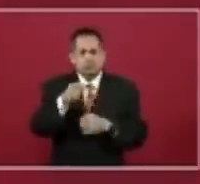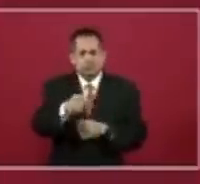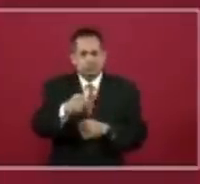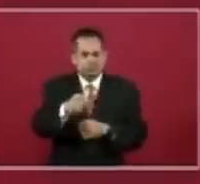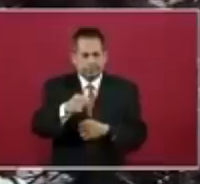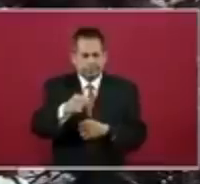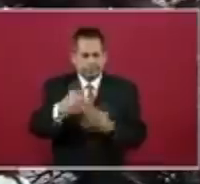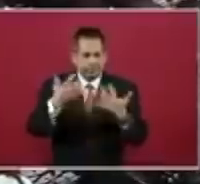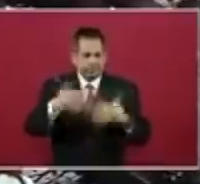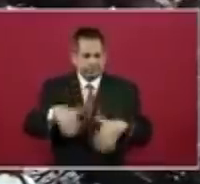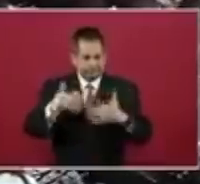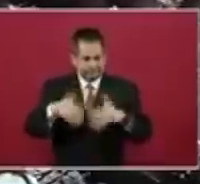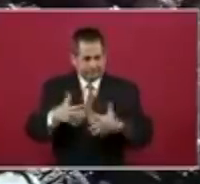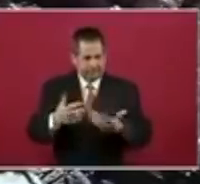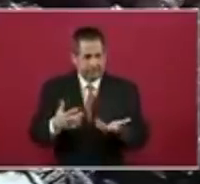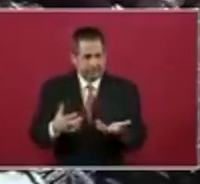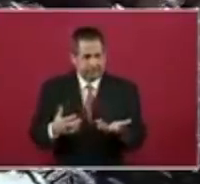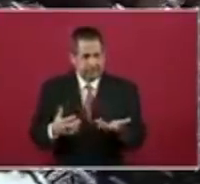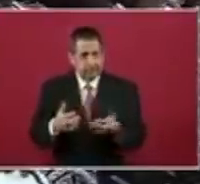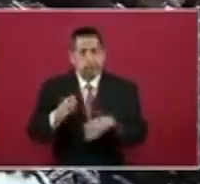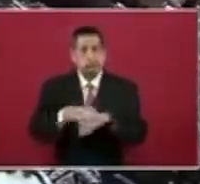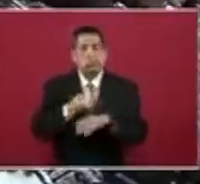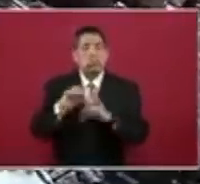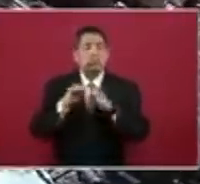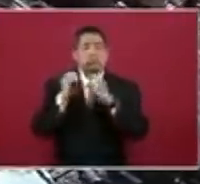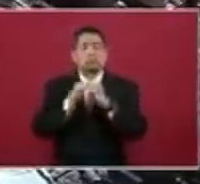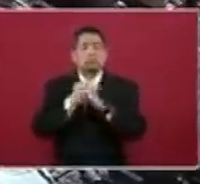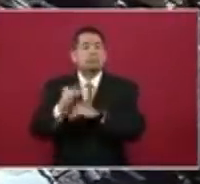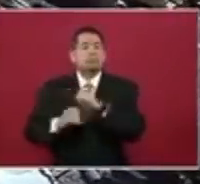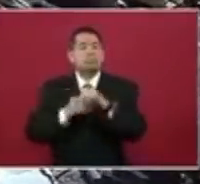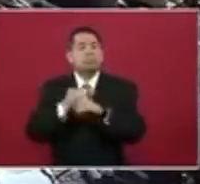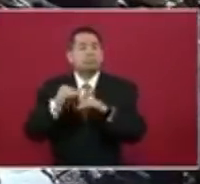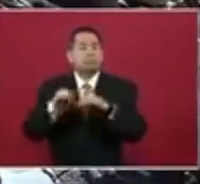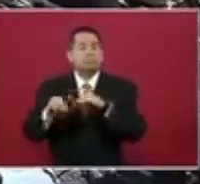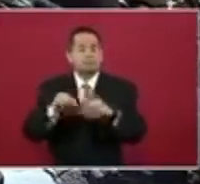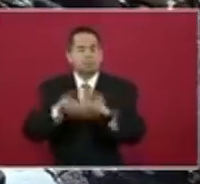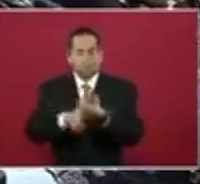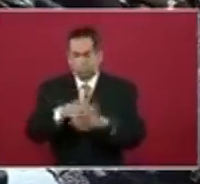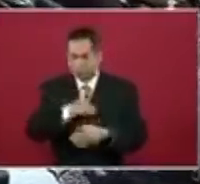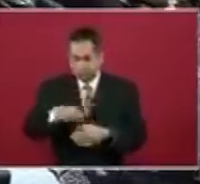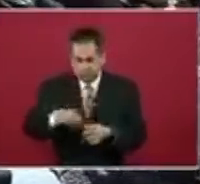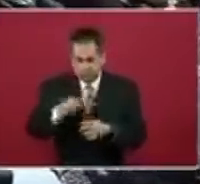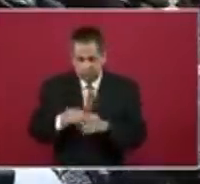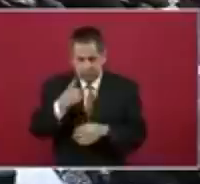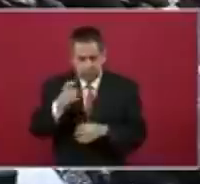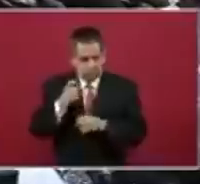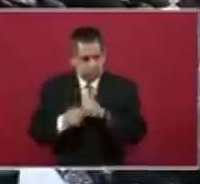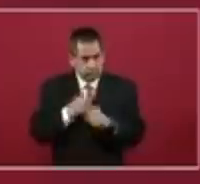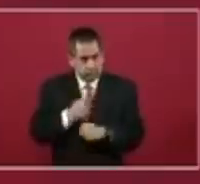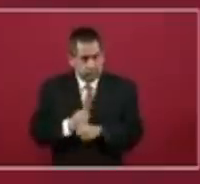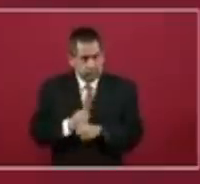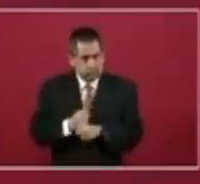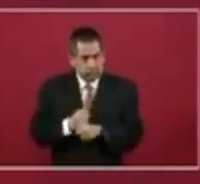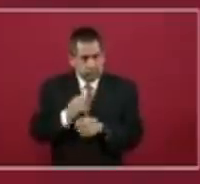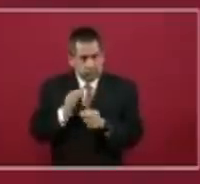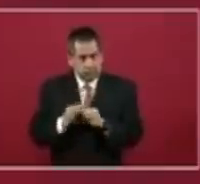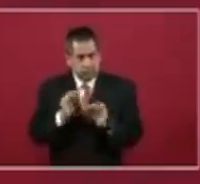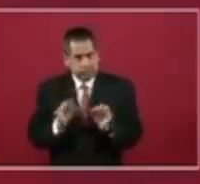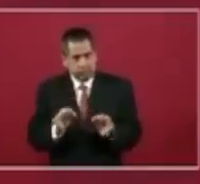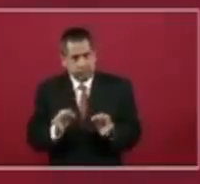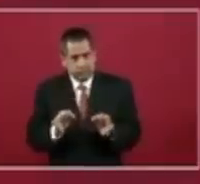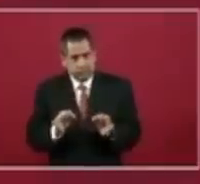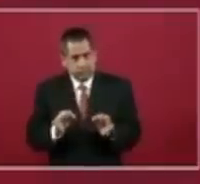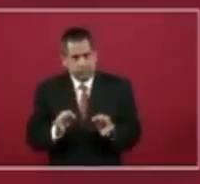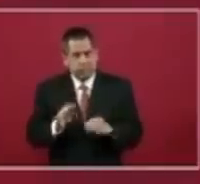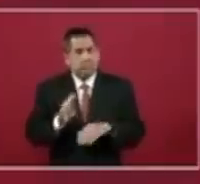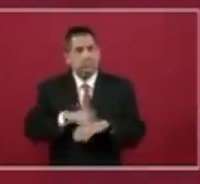organizaciones empresariales, porque la Organización Internacional del Trabajo, que cumple 100 años de existencia,